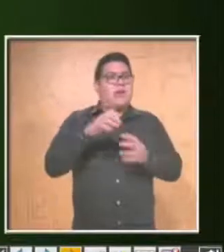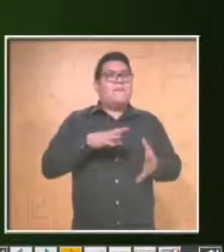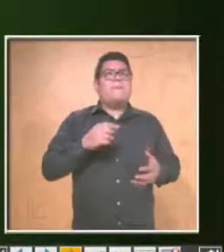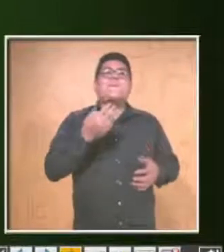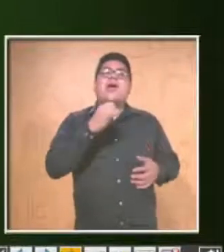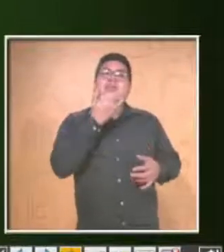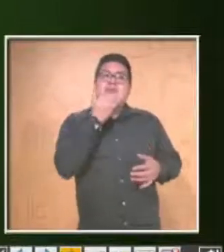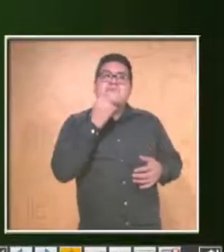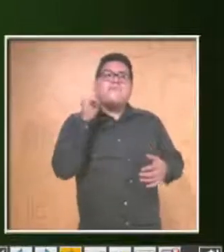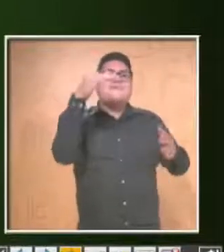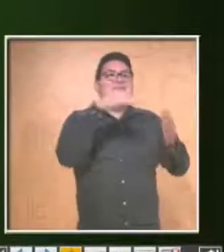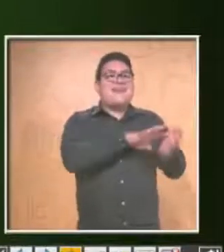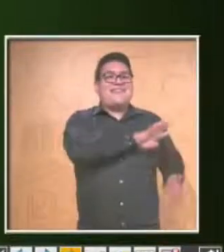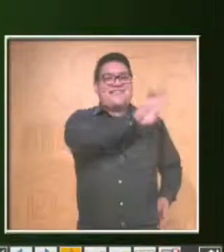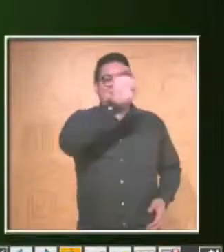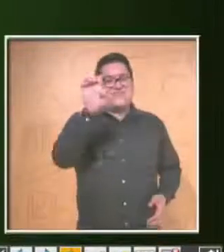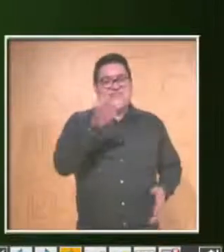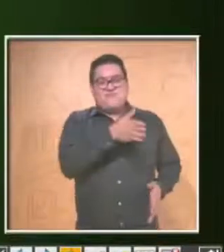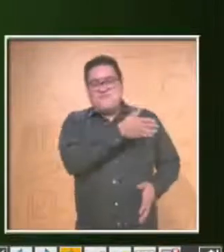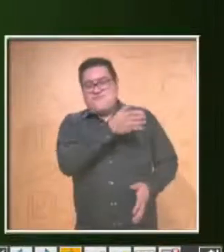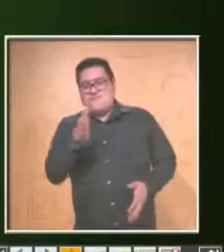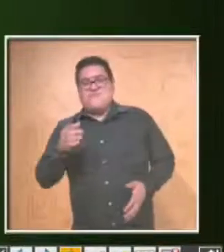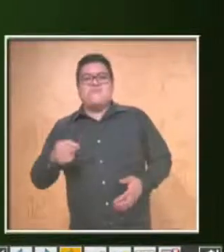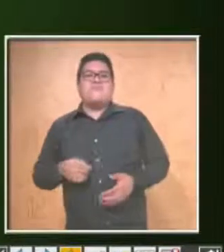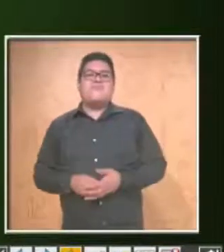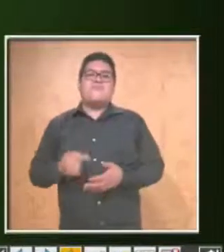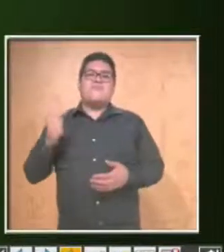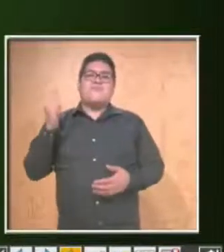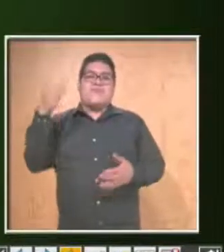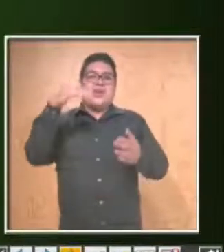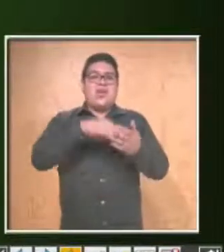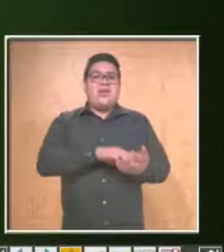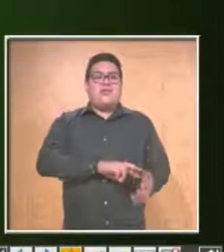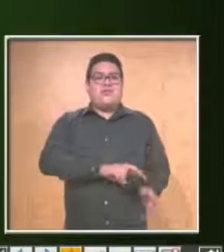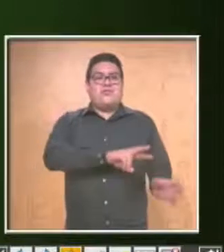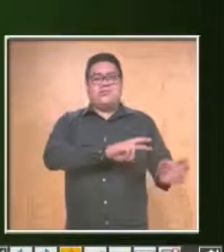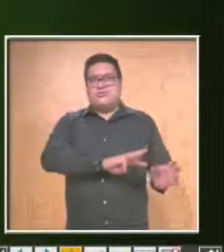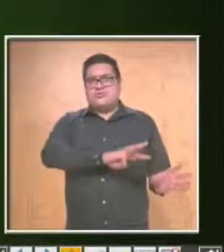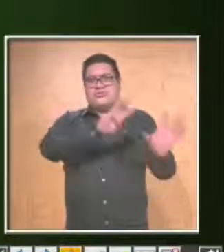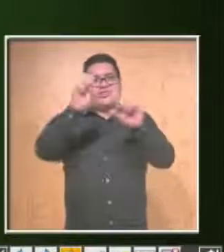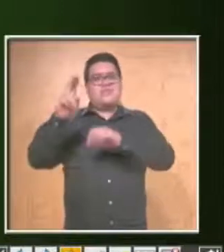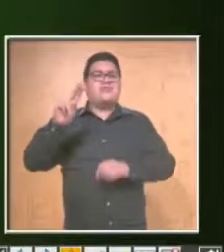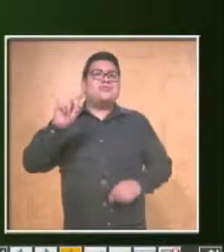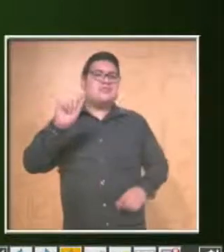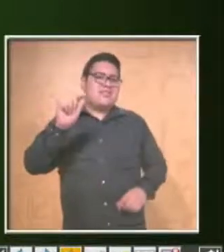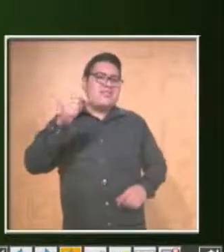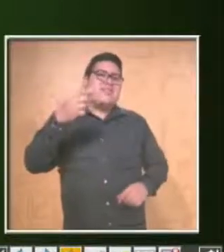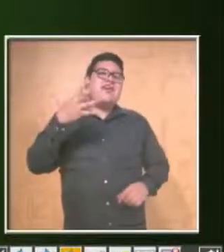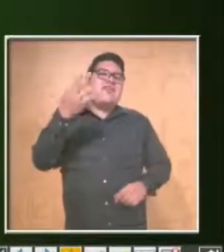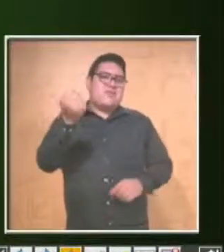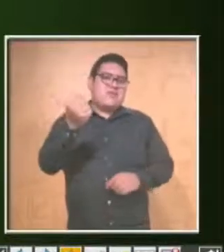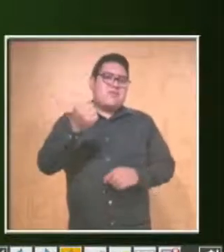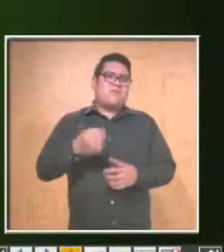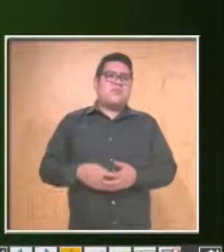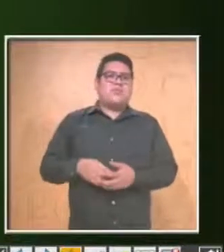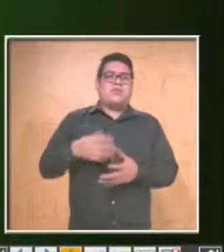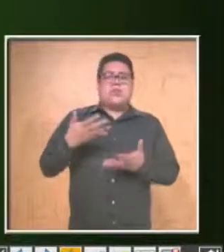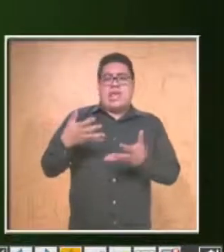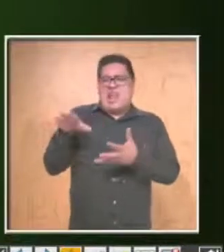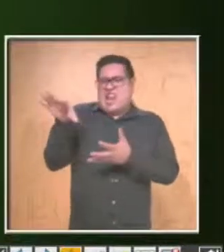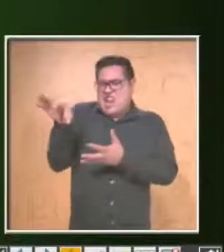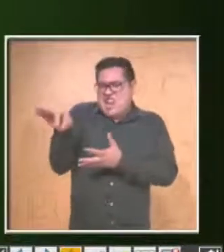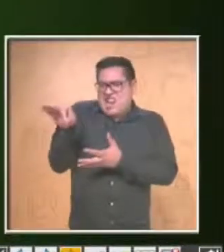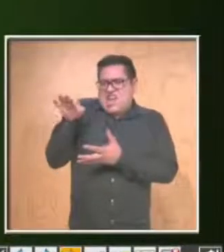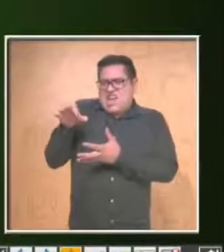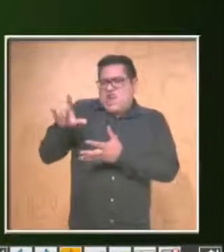hasta llegar a 1789, cuando ya las ideas de la Revolución Inglesa, donde ellos eligen una